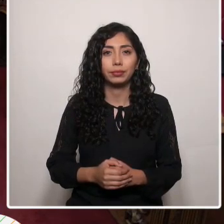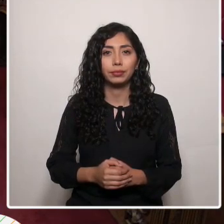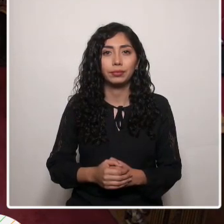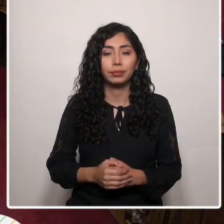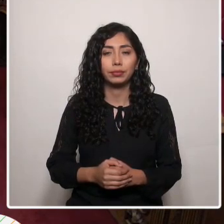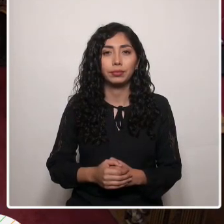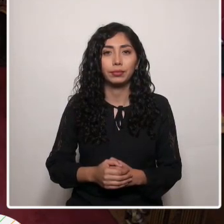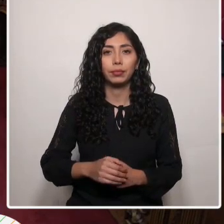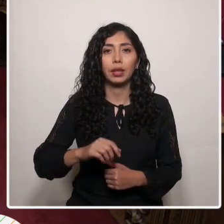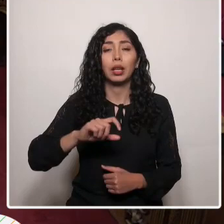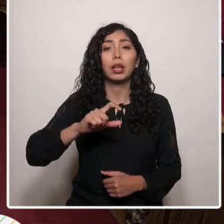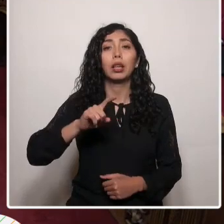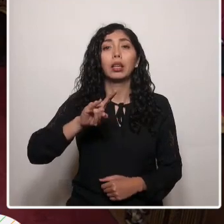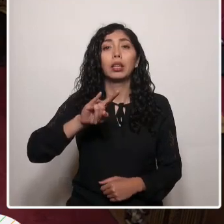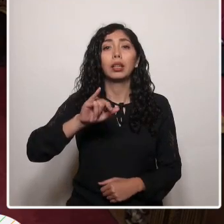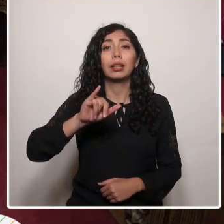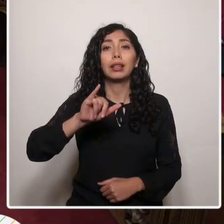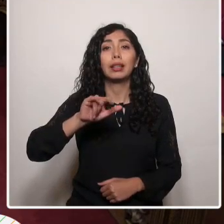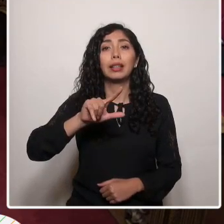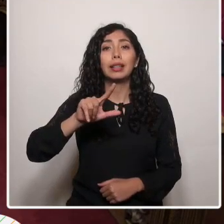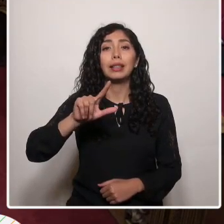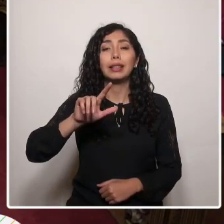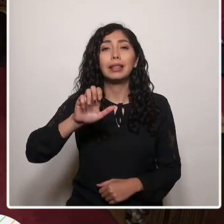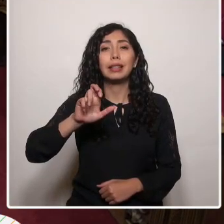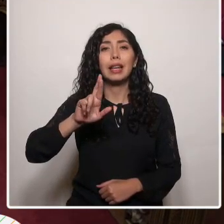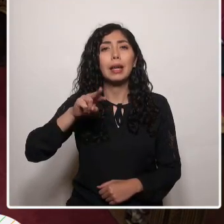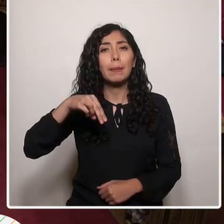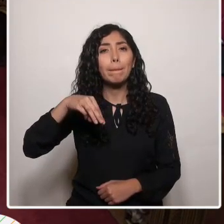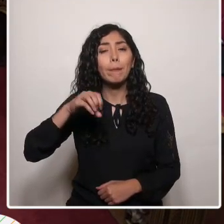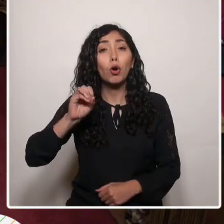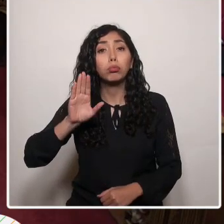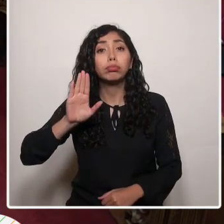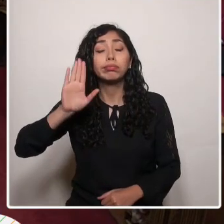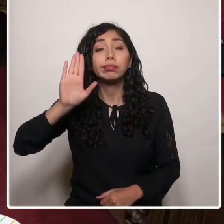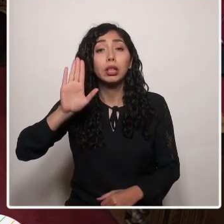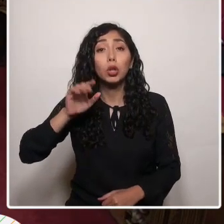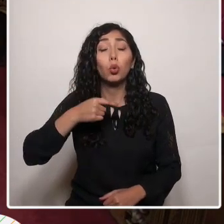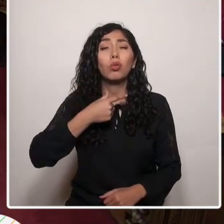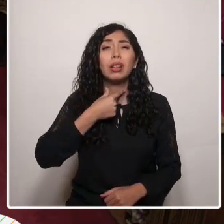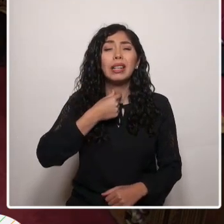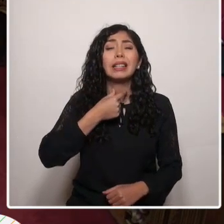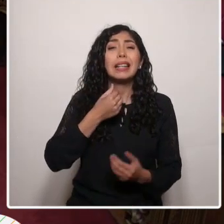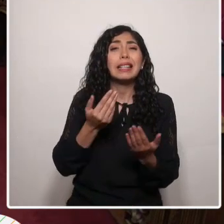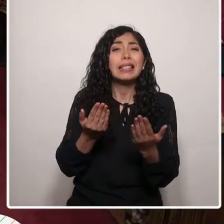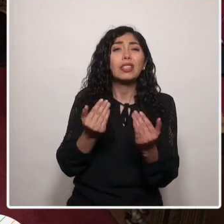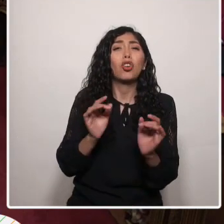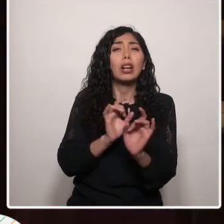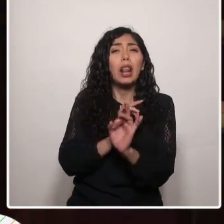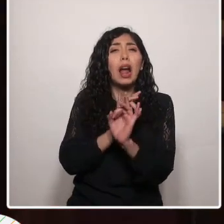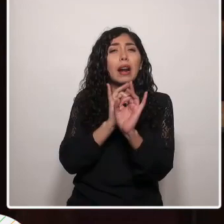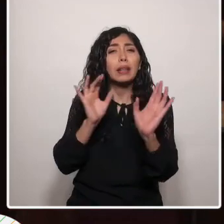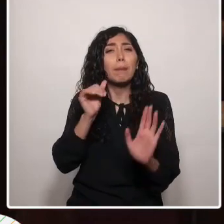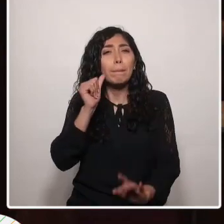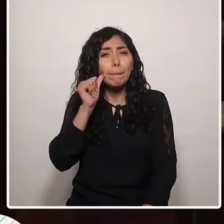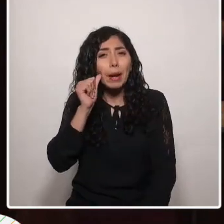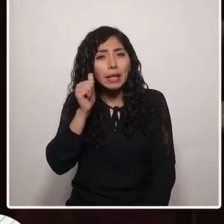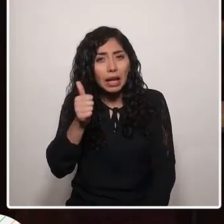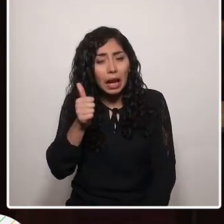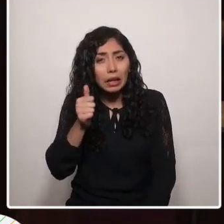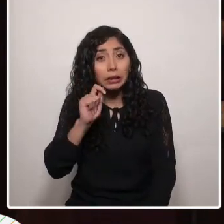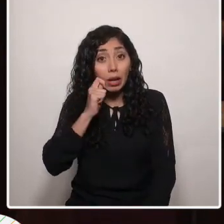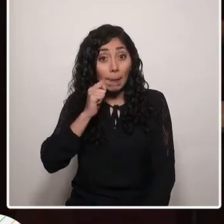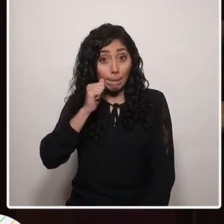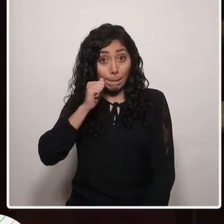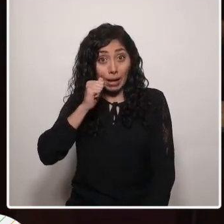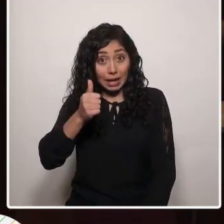Don Guillermo Namor. No, señor secretario, solo a efecto de tener claridad para el día de mañana, en principio, ¿se votaría